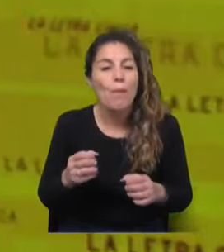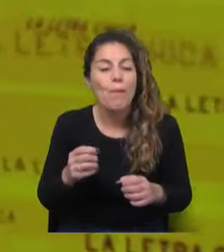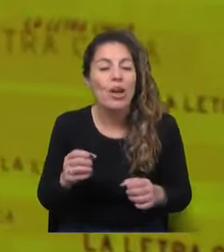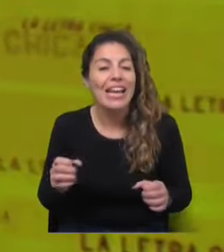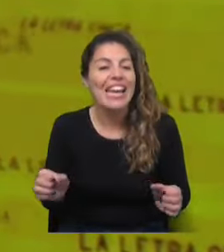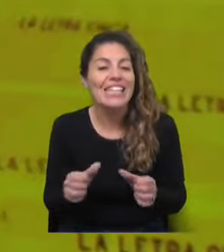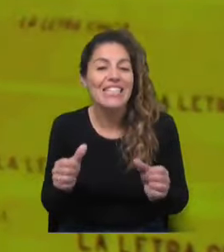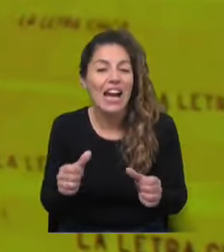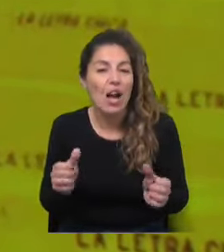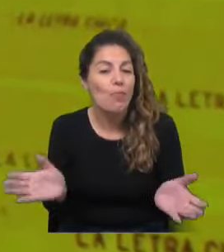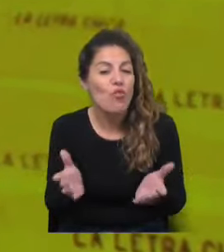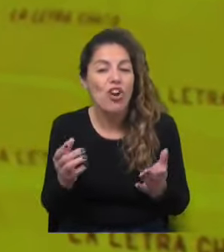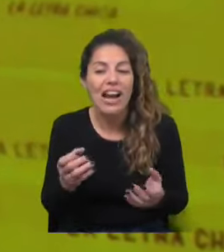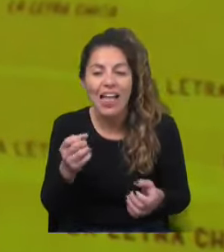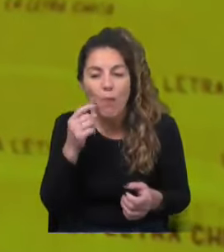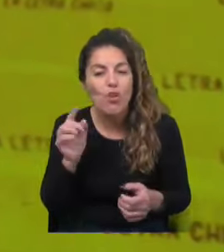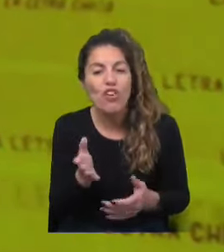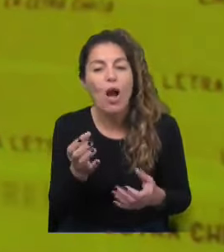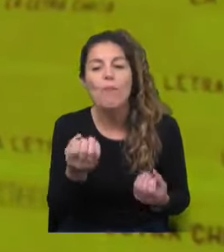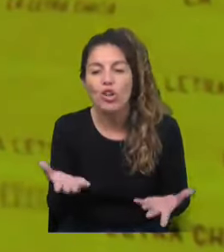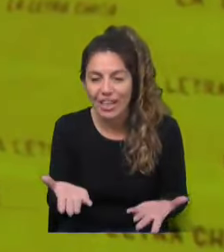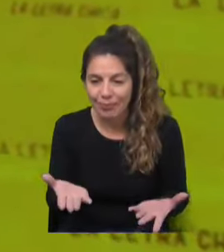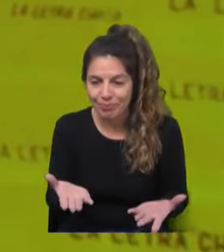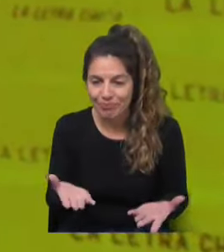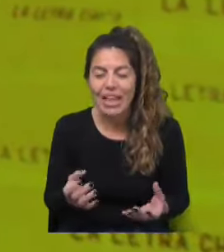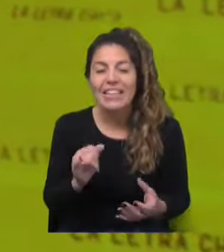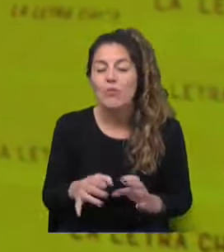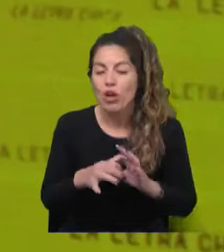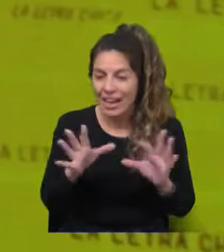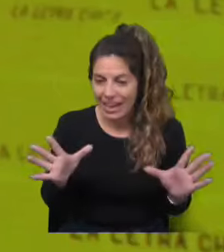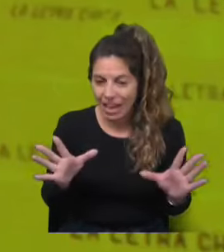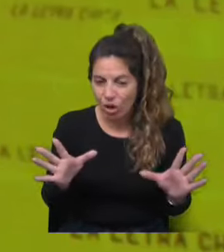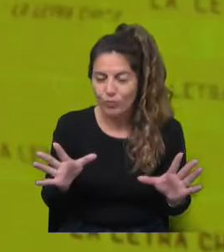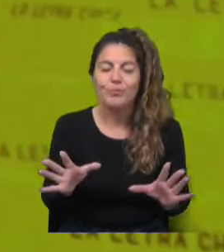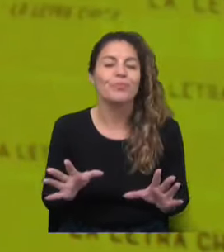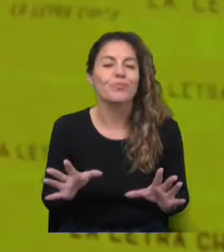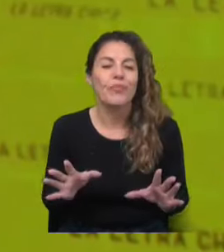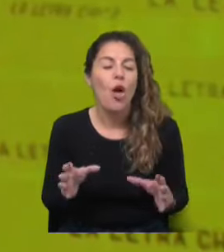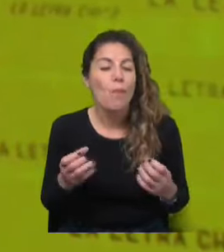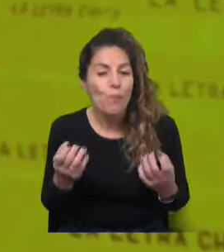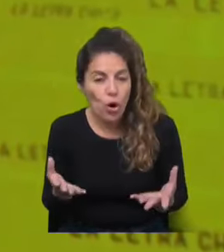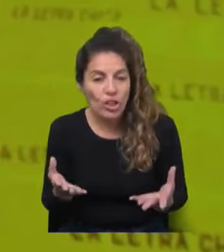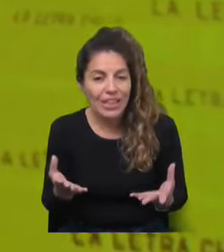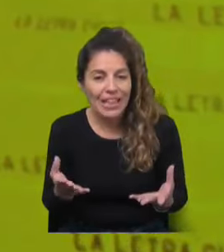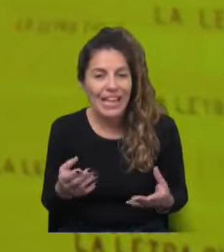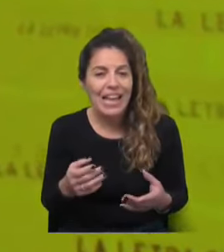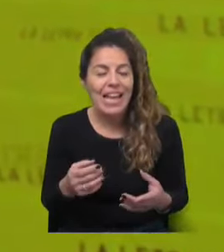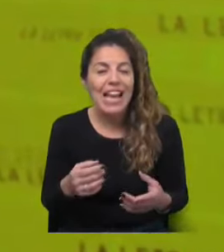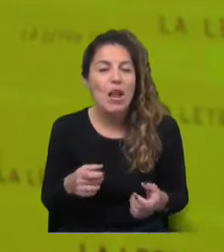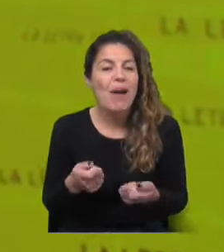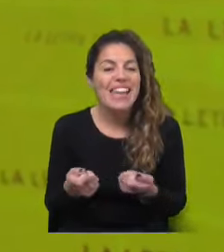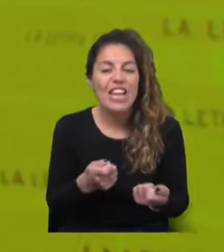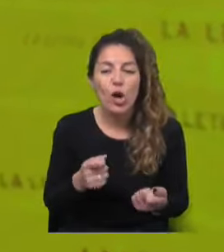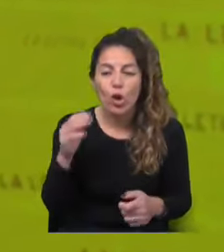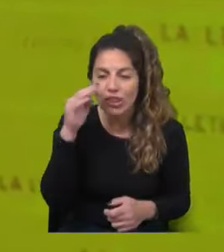nosotros. ¿Y por qué decimos esto? Y lo tenemos que aclarar, por supuesto. Porque en la conducción de la caja, desde